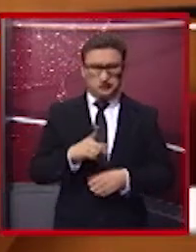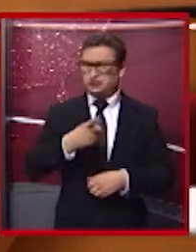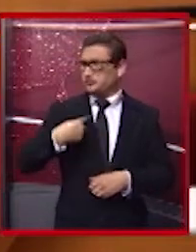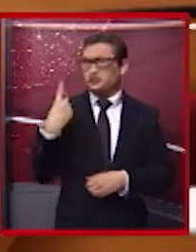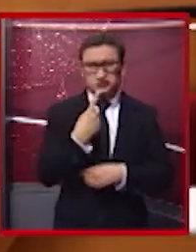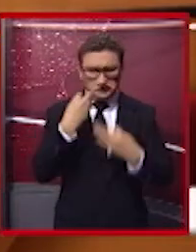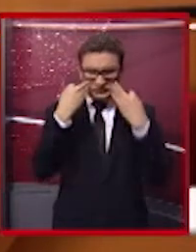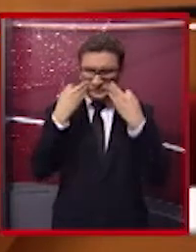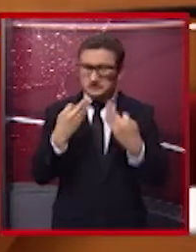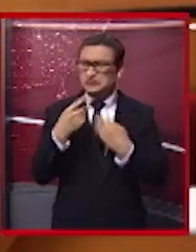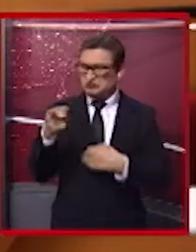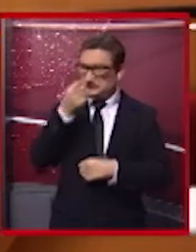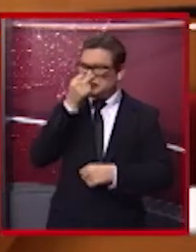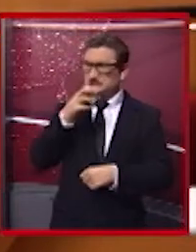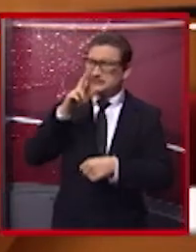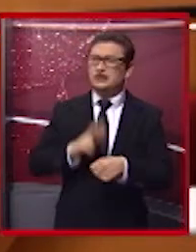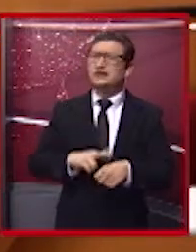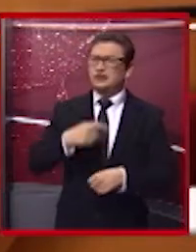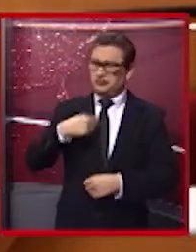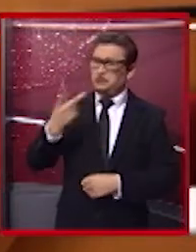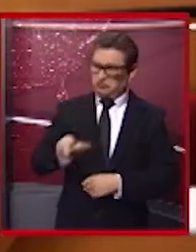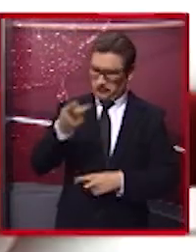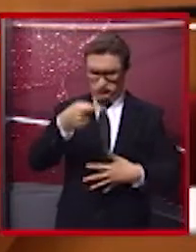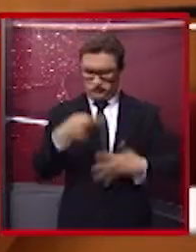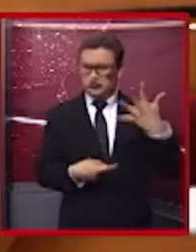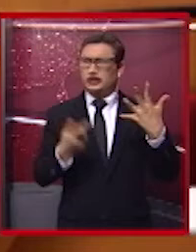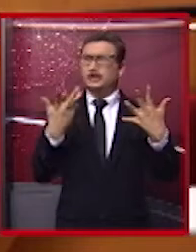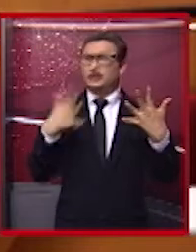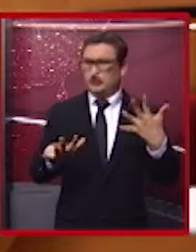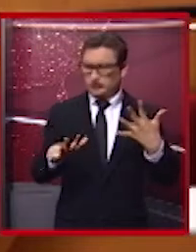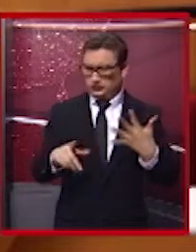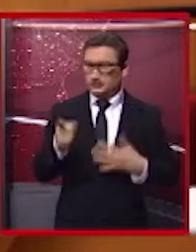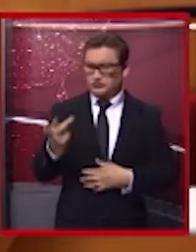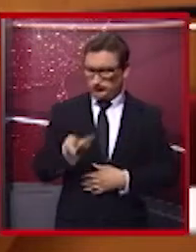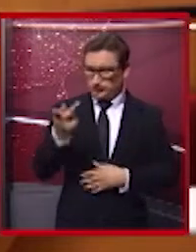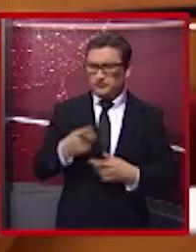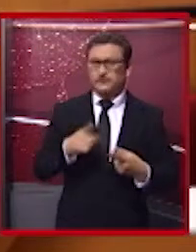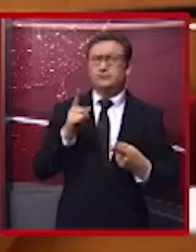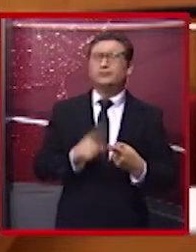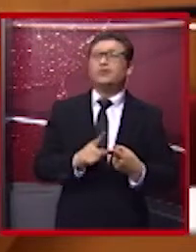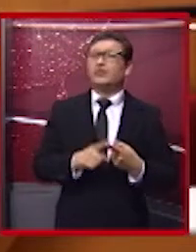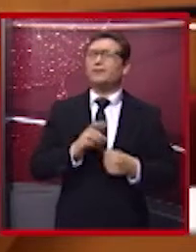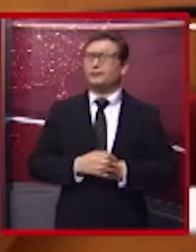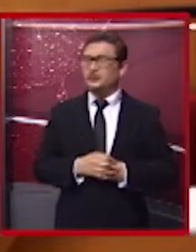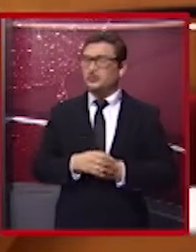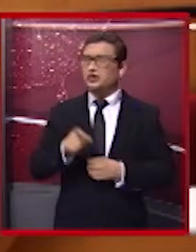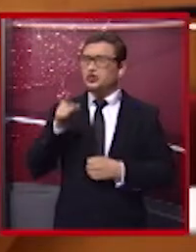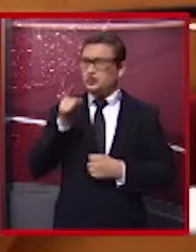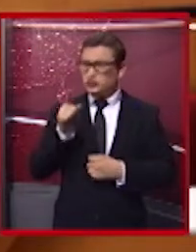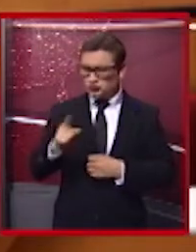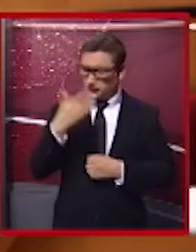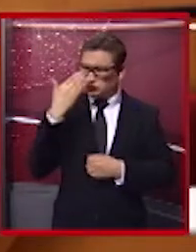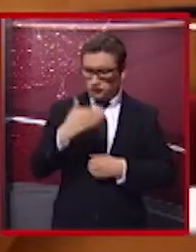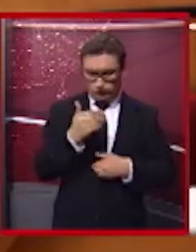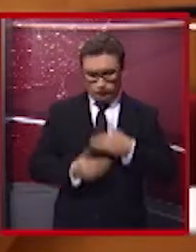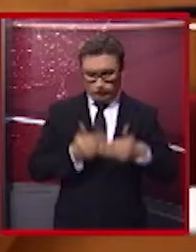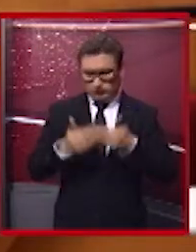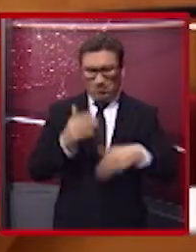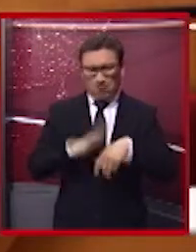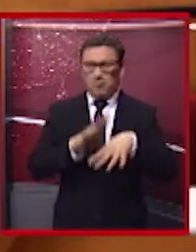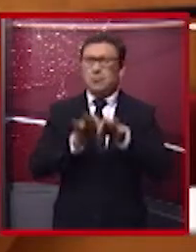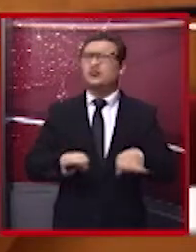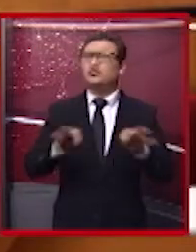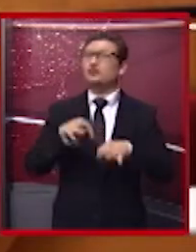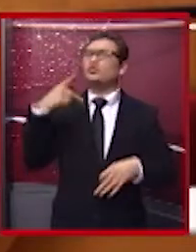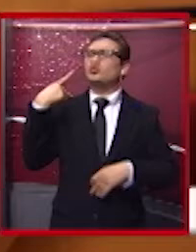secretario, le hago estas 10 preguntas. ¿Cuáles son los 3 resultados que considera más importantes de